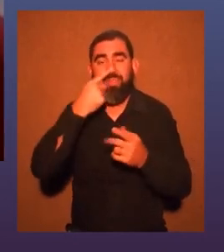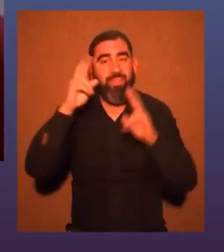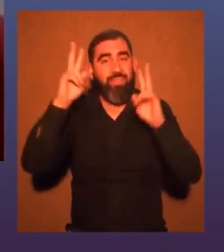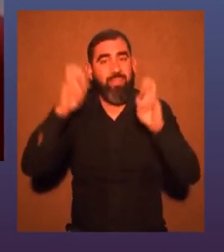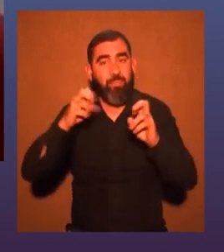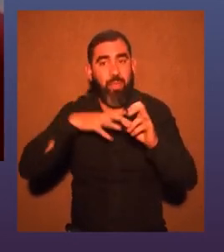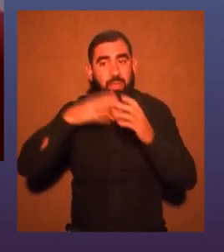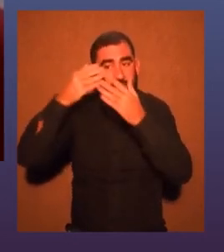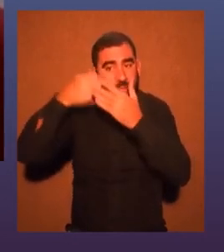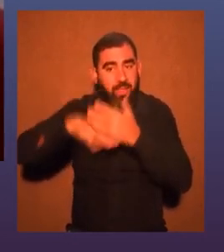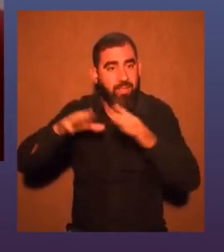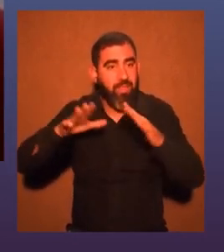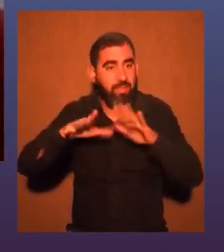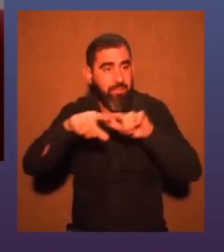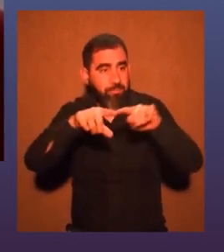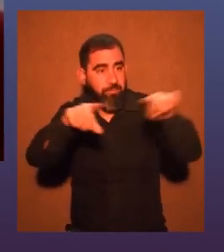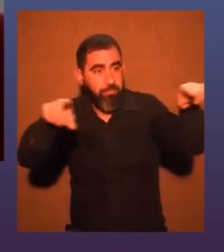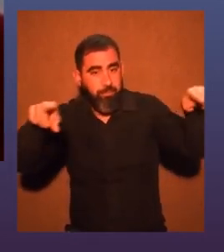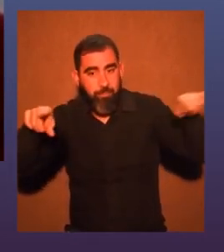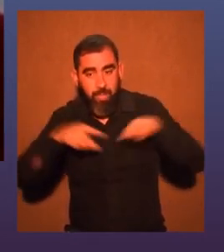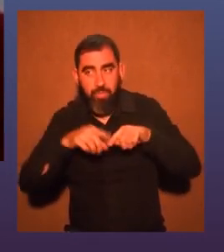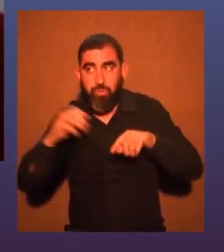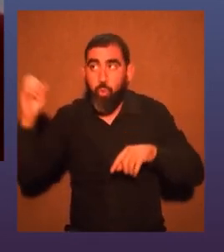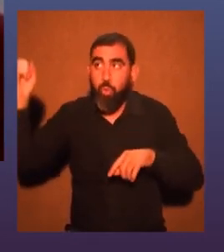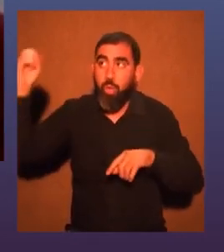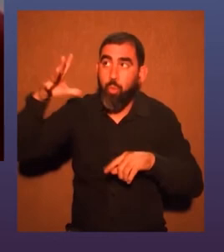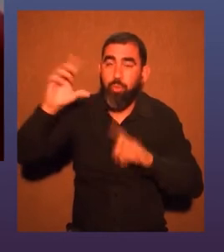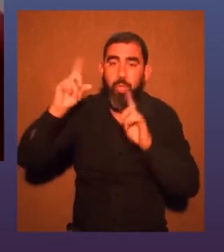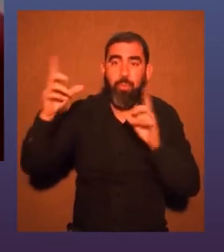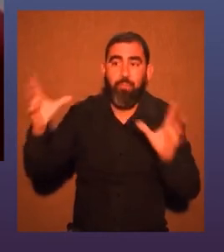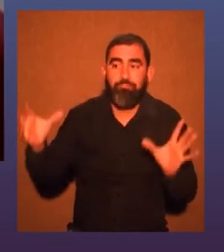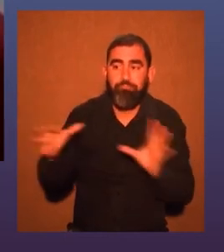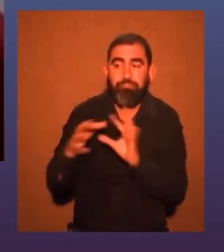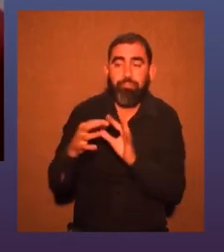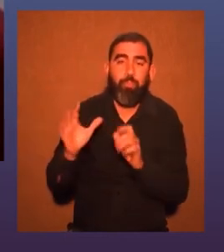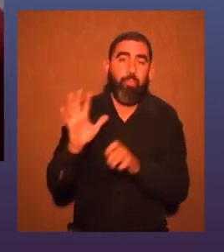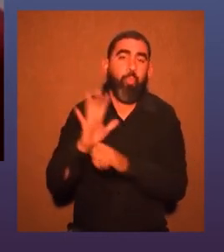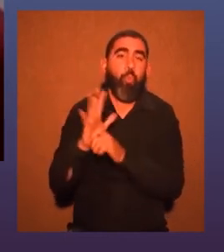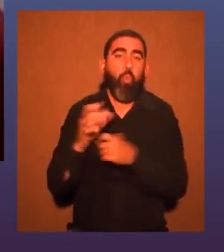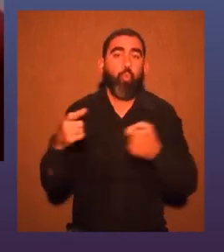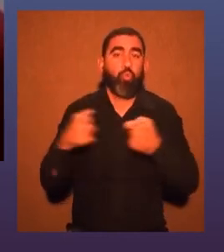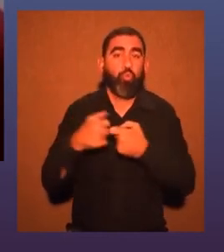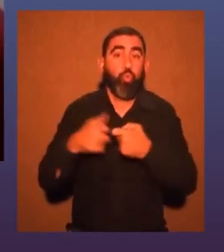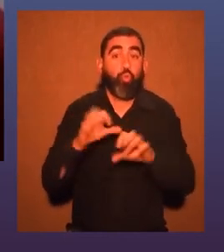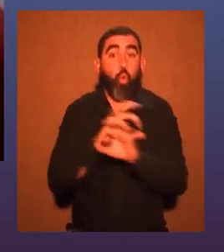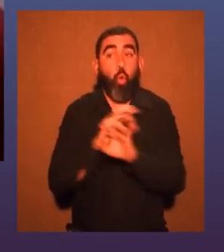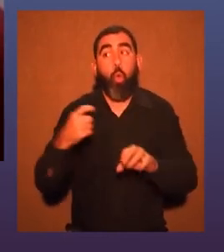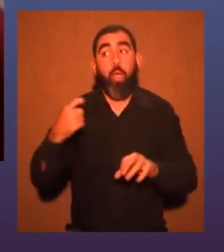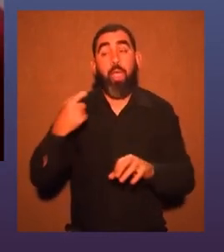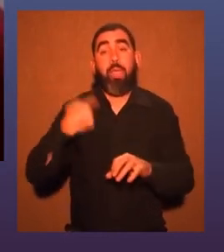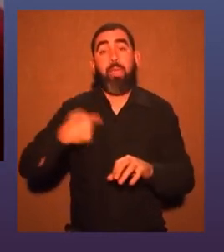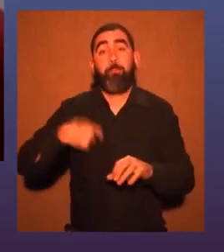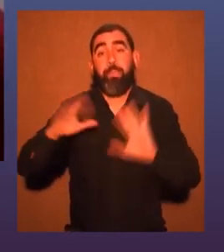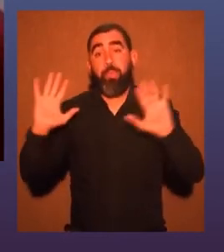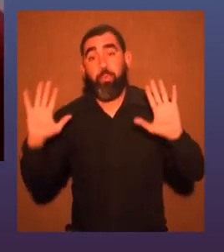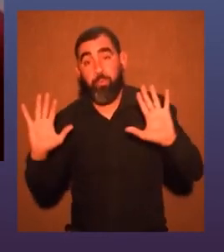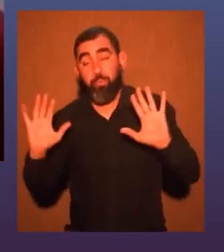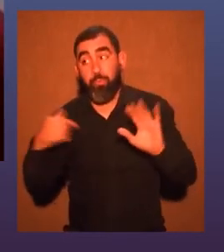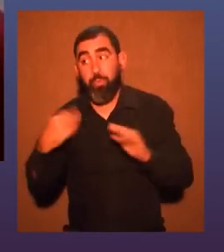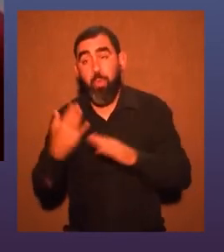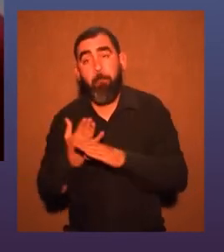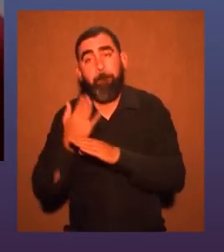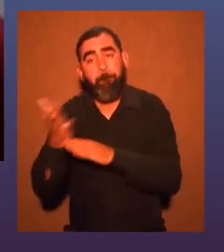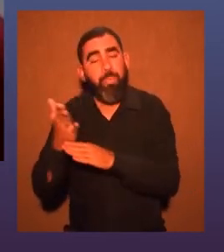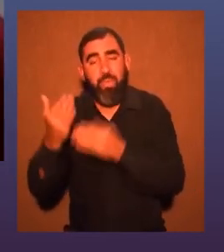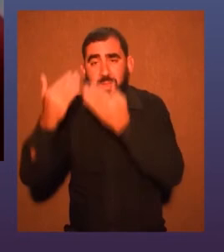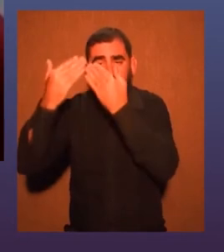al espacio, todo eso, lo que decía Marina hoy, la luz va a ser nuestro aliado, nuestro enemigo, ¿no? Porque la hemos pedido desde